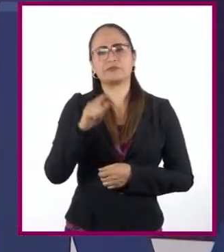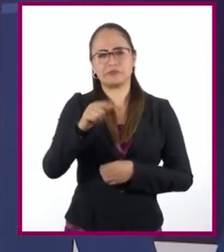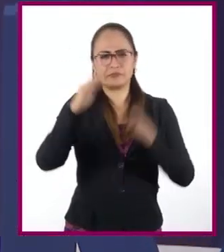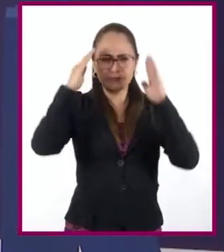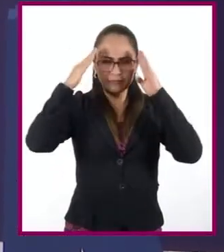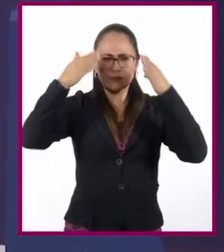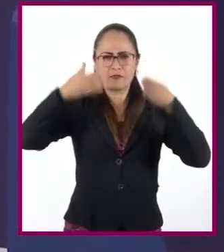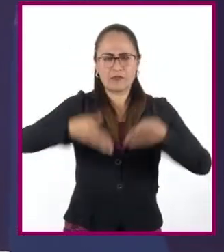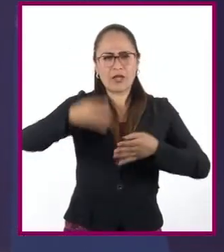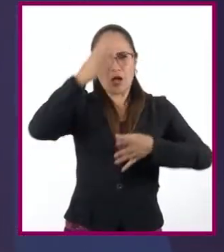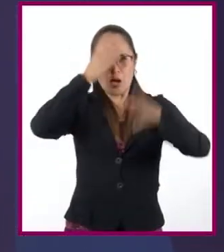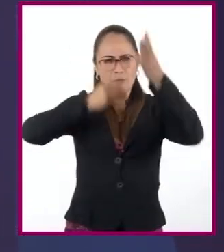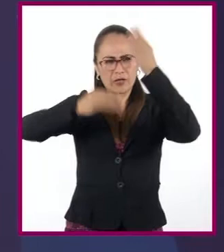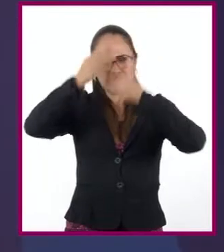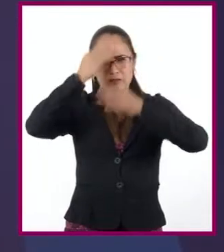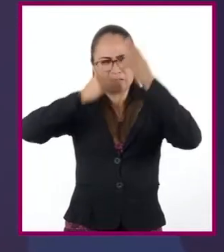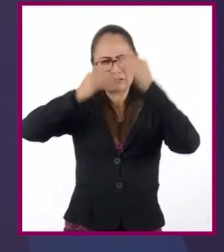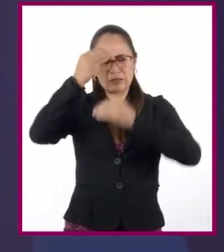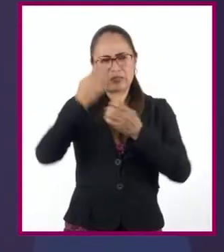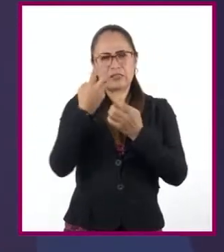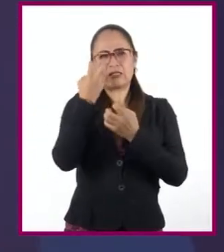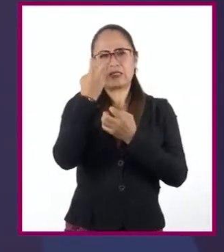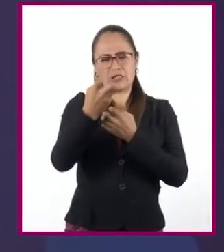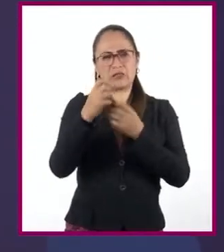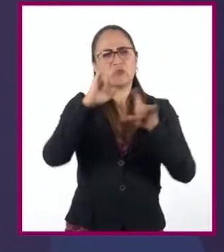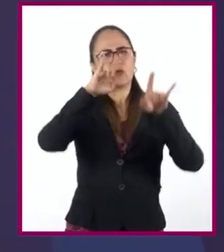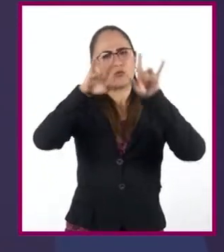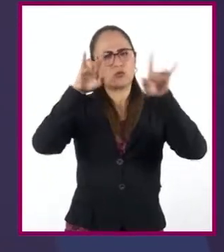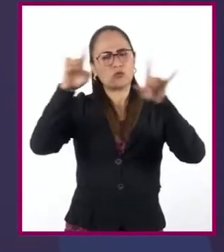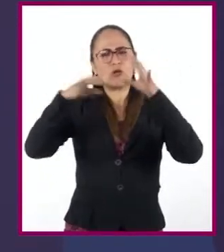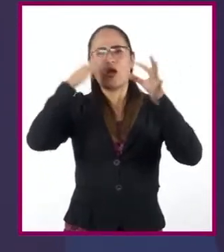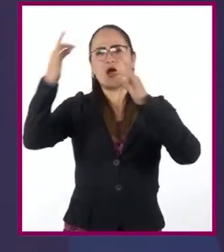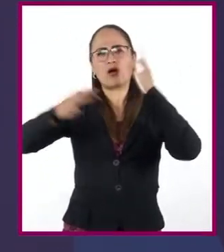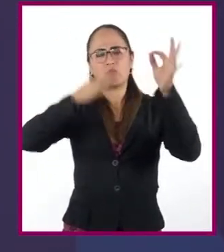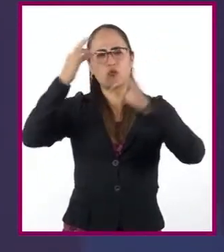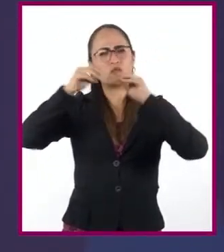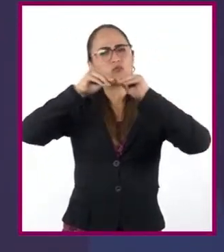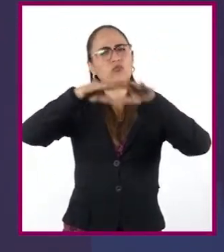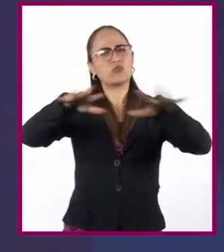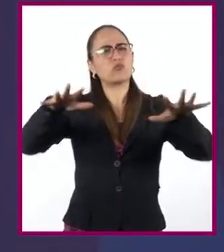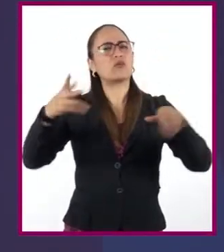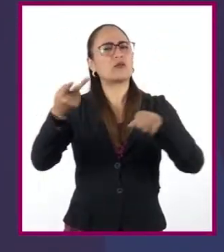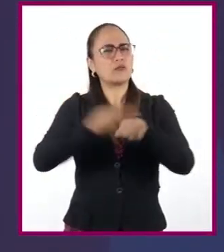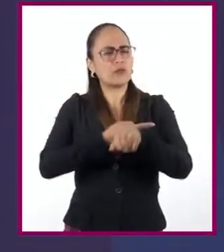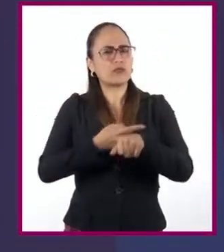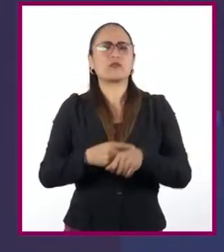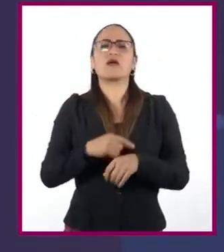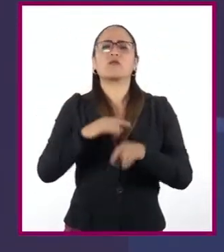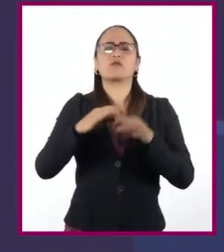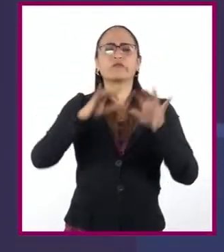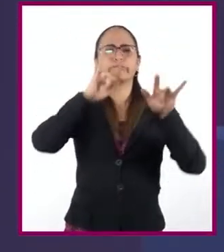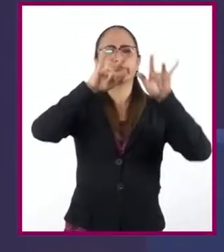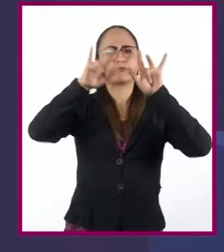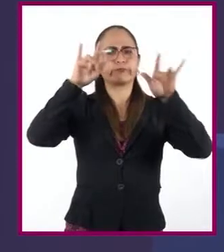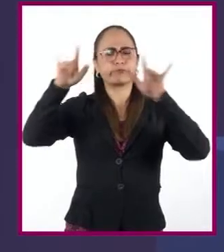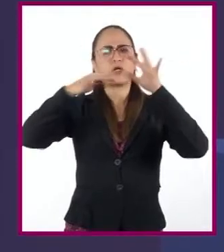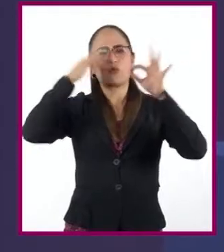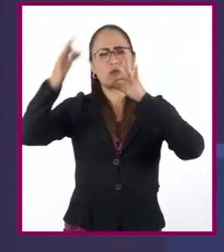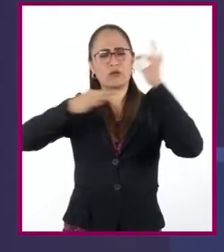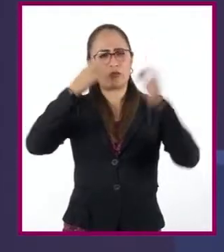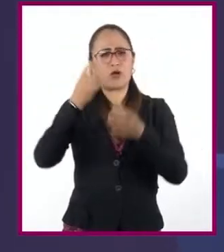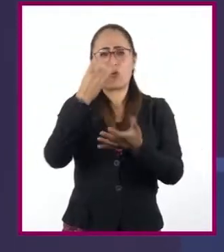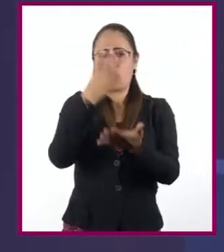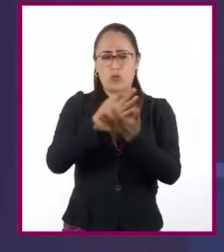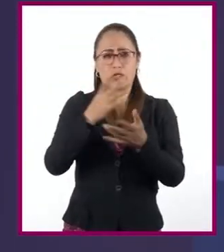aprendizaje esperado menciona el impacto de los anuncios publicitarios. La publicidad no solo es útil para anunciar